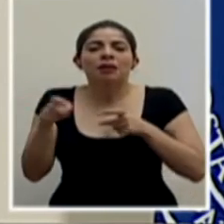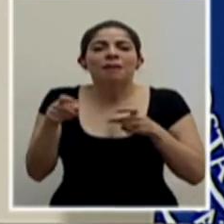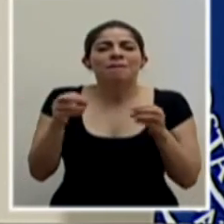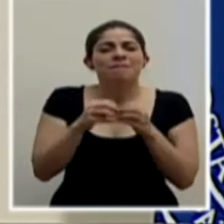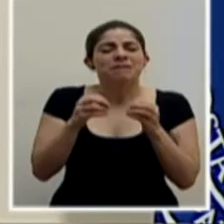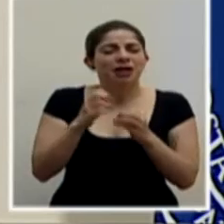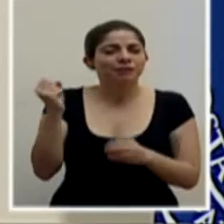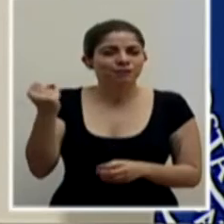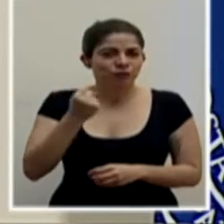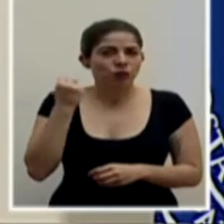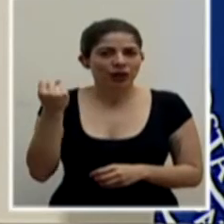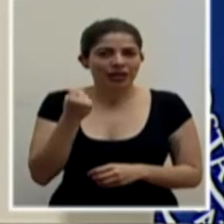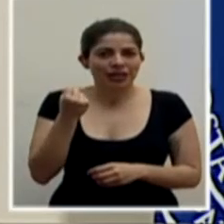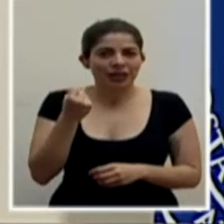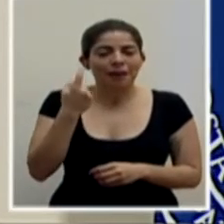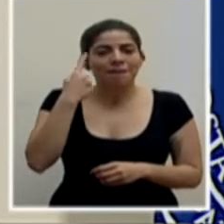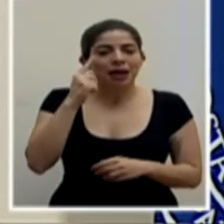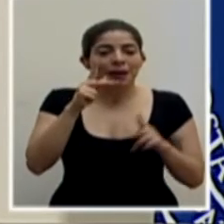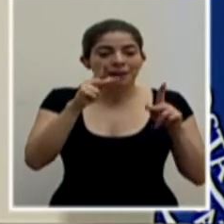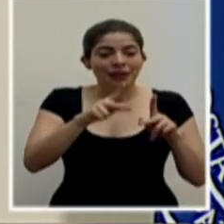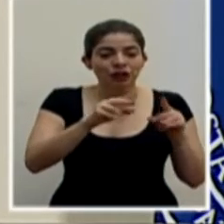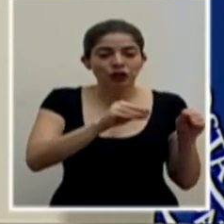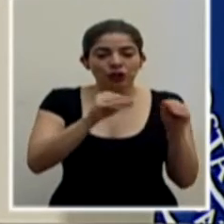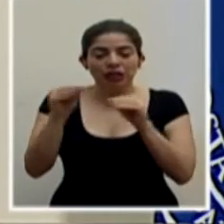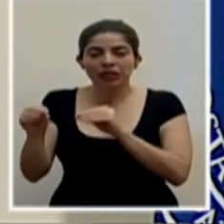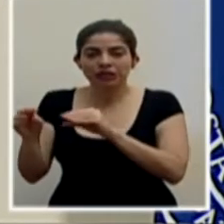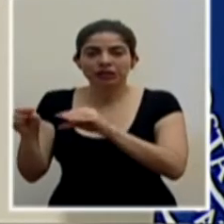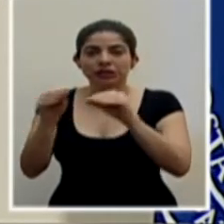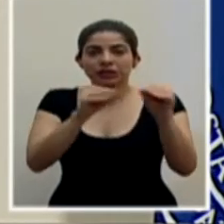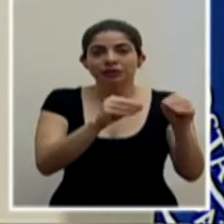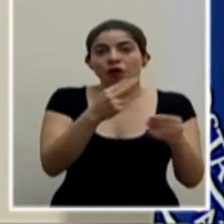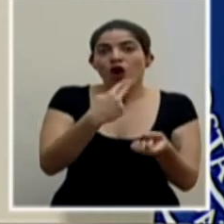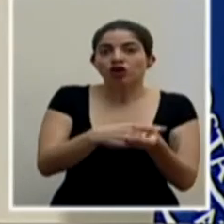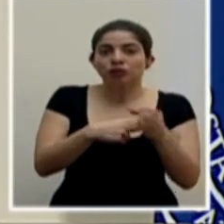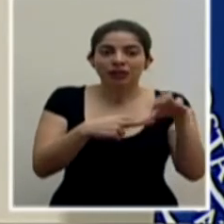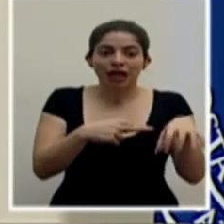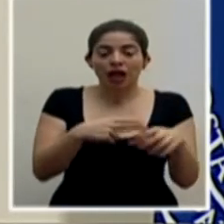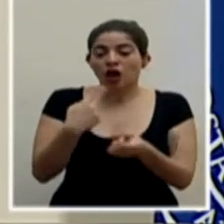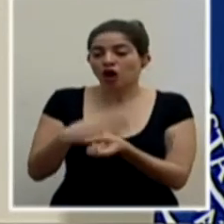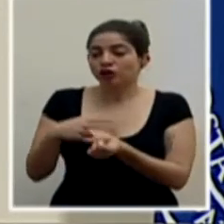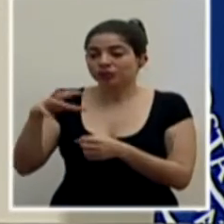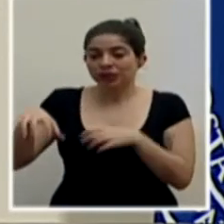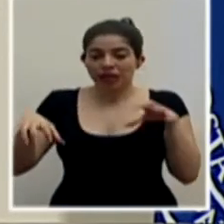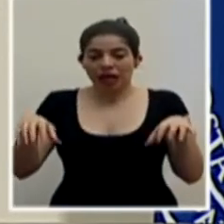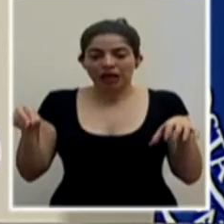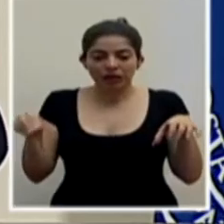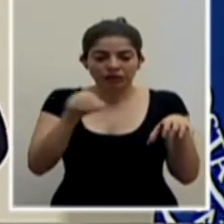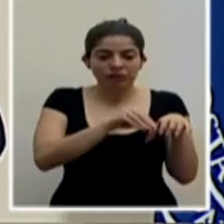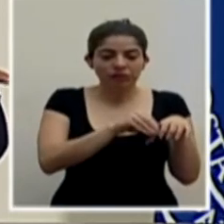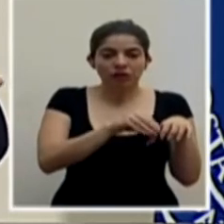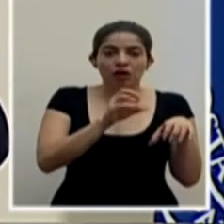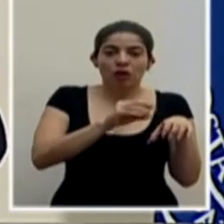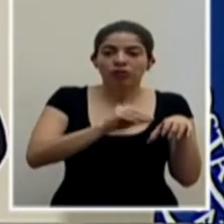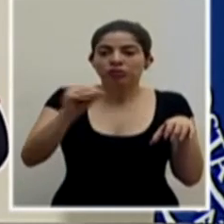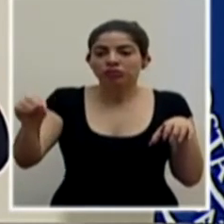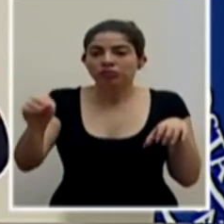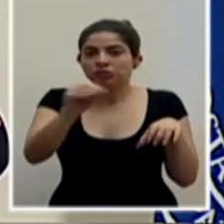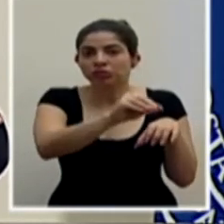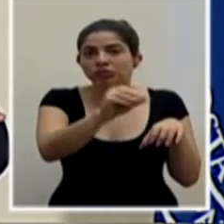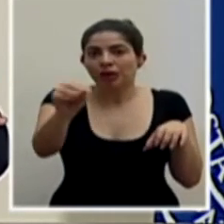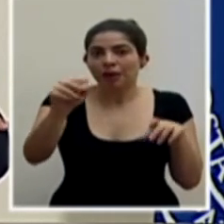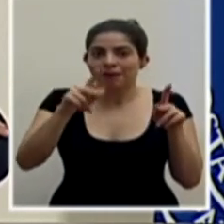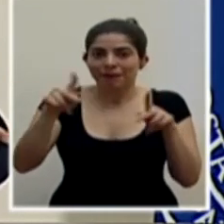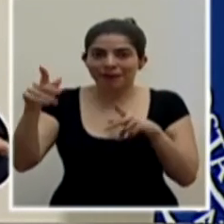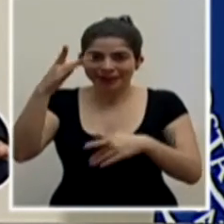mucho más intensa de esos traslados entre hospitales y entre las unidades que, digamos, donde